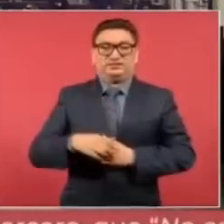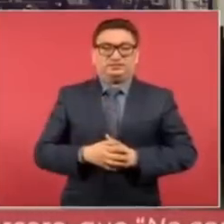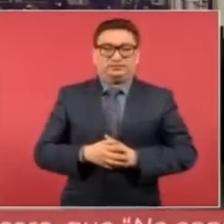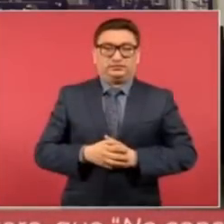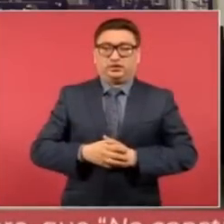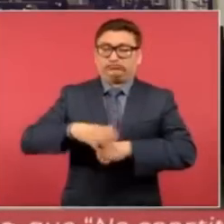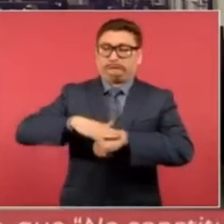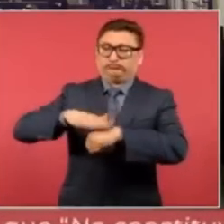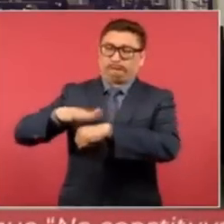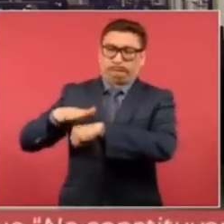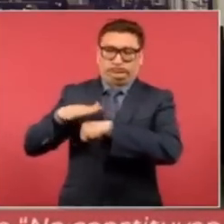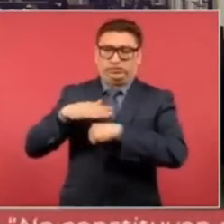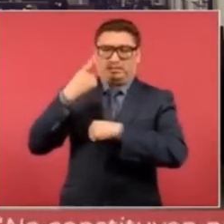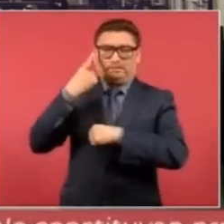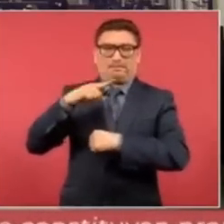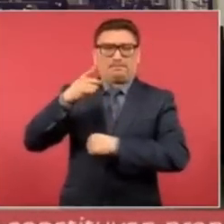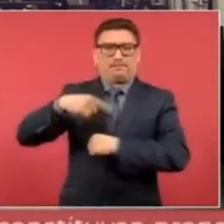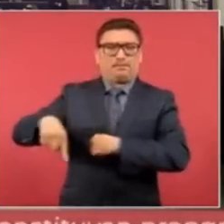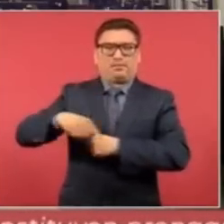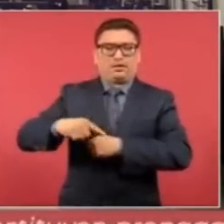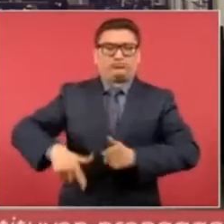a tomar las armas para